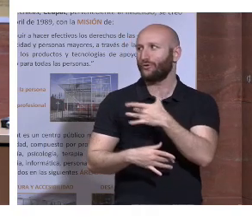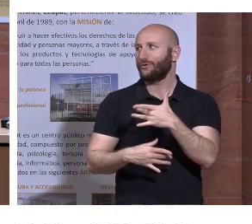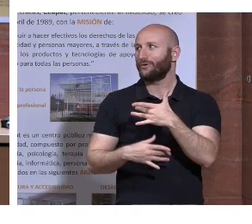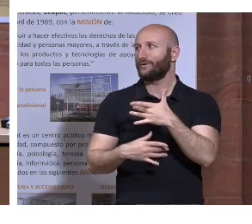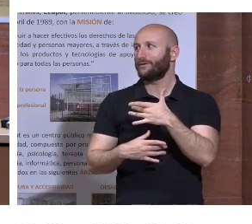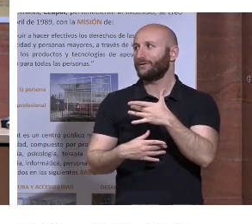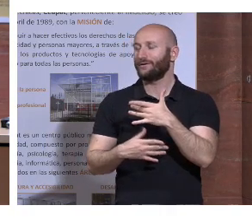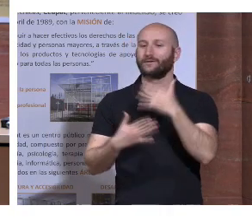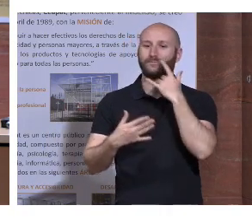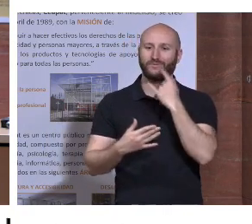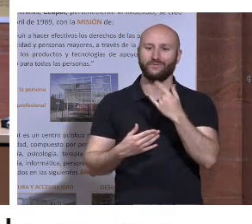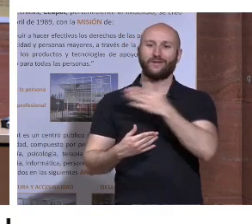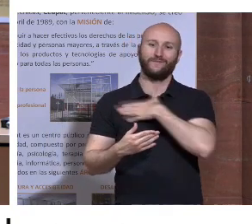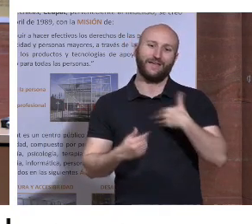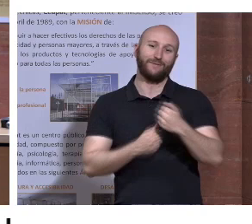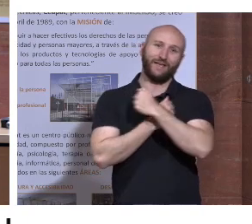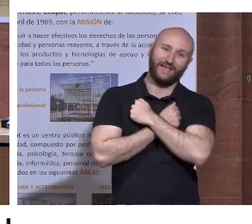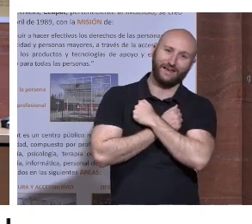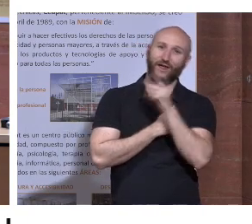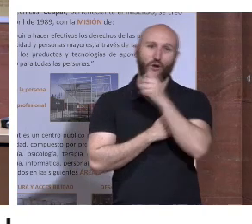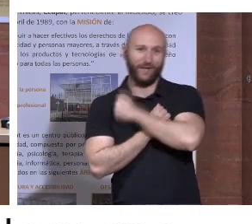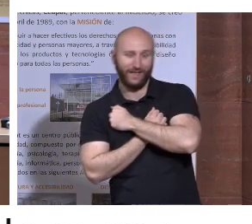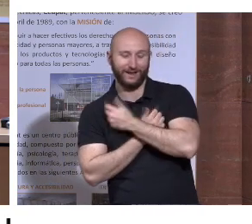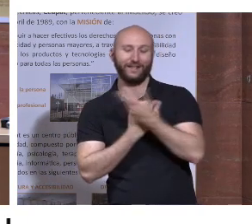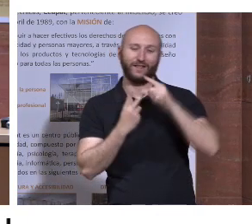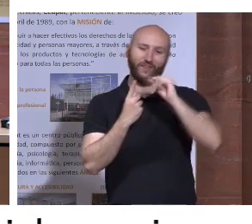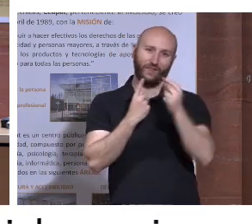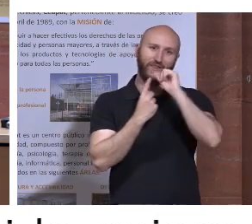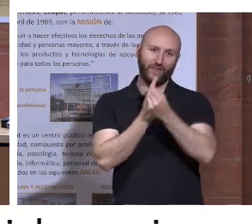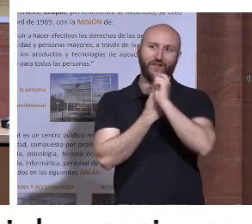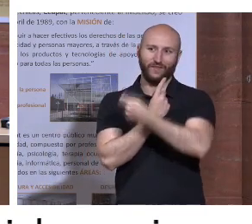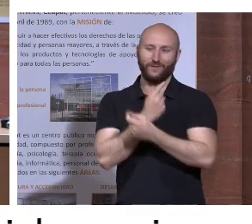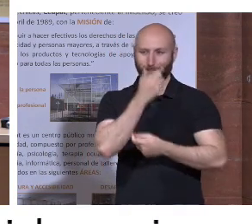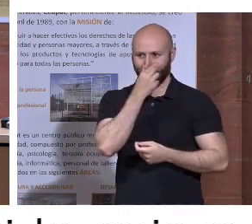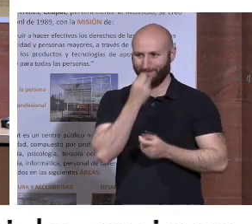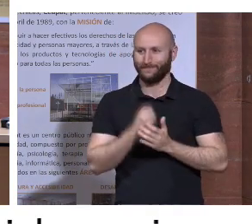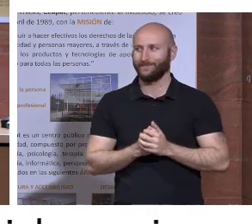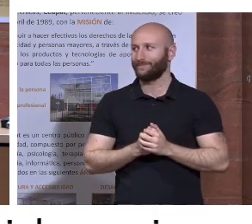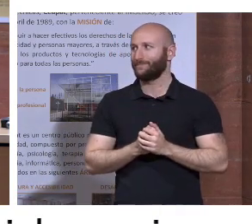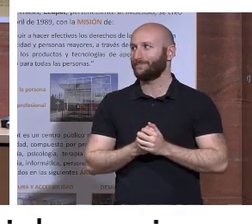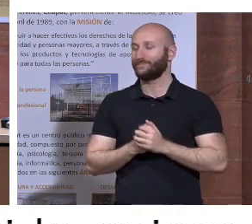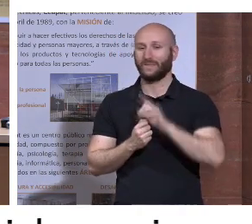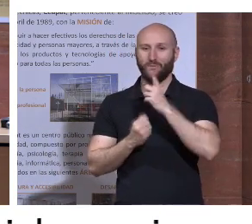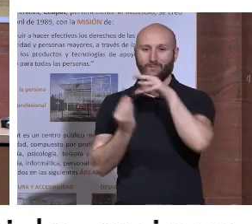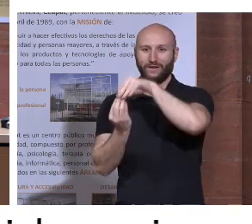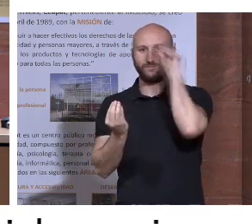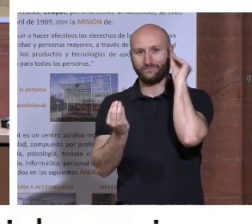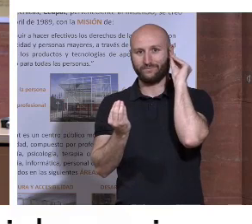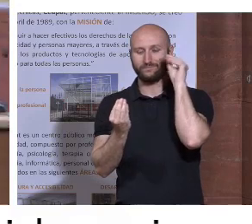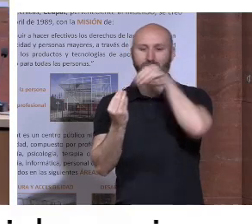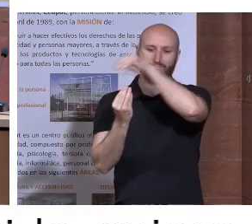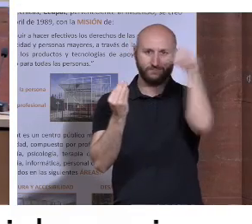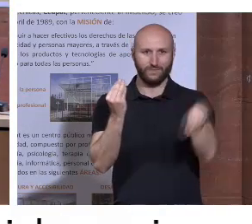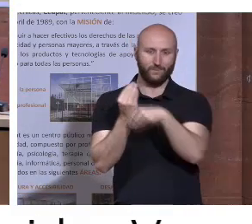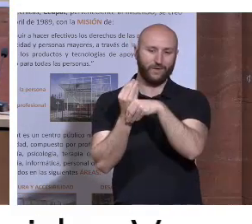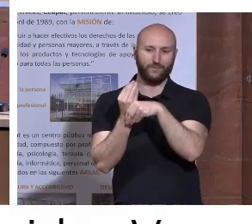quiere, para ver si le quiere o no le quiere. Pero vamos a hacer algo parecido. Voy a coger la primera carta y lo paso abajo.